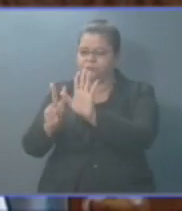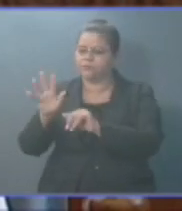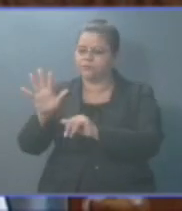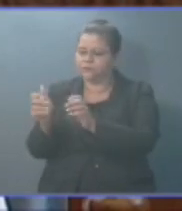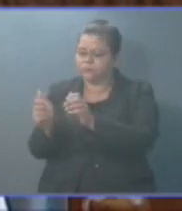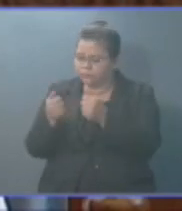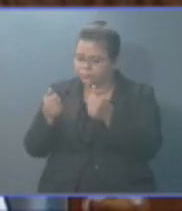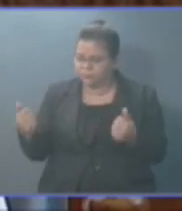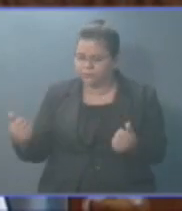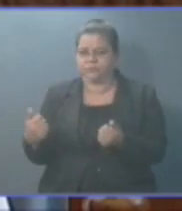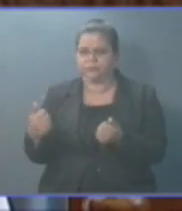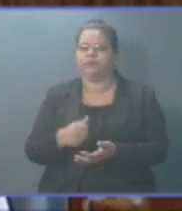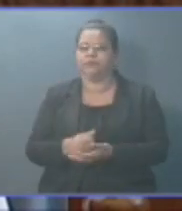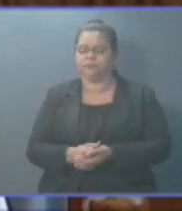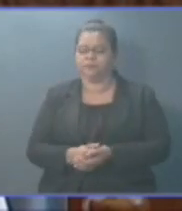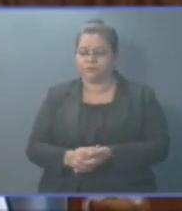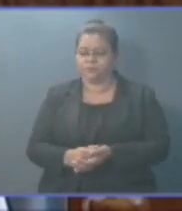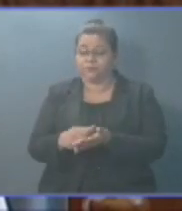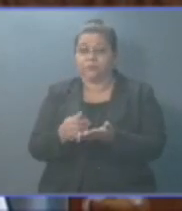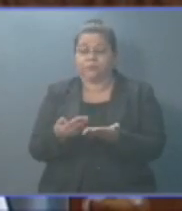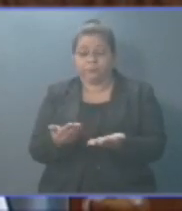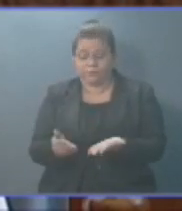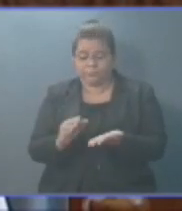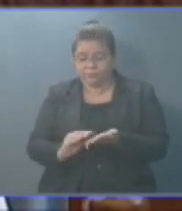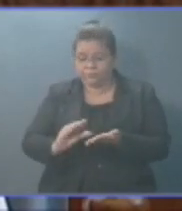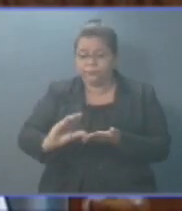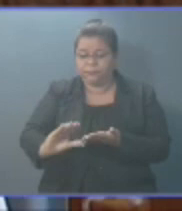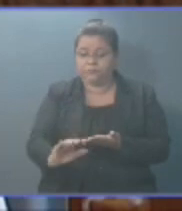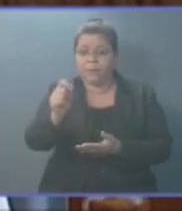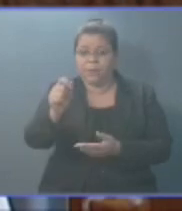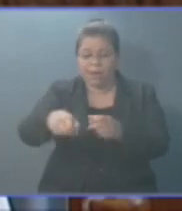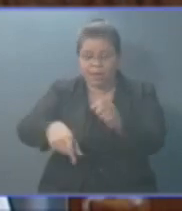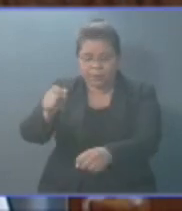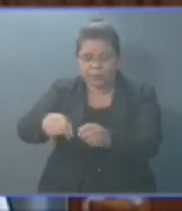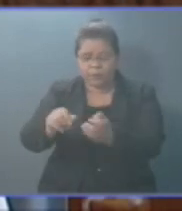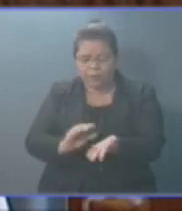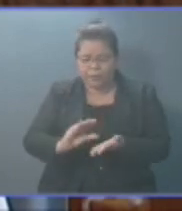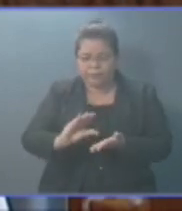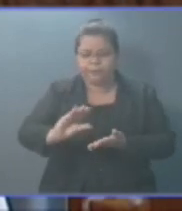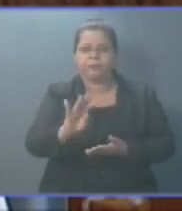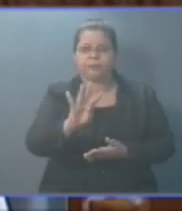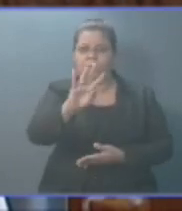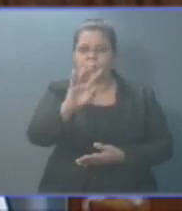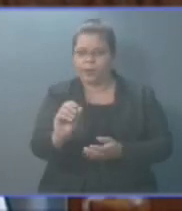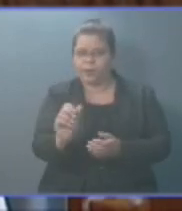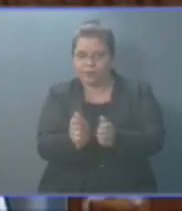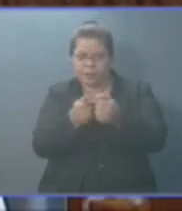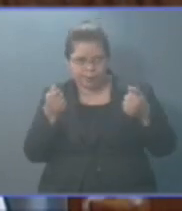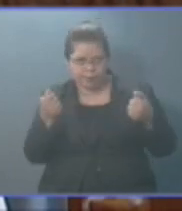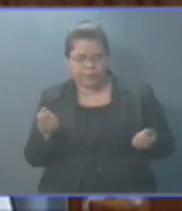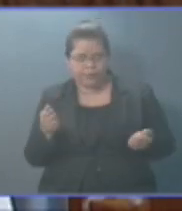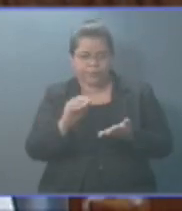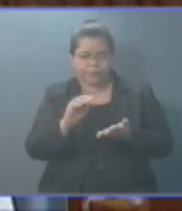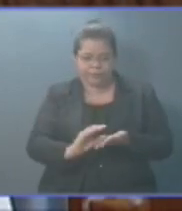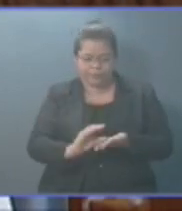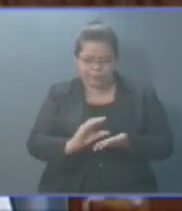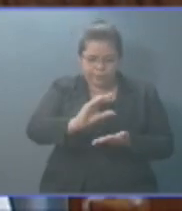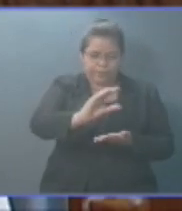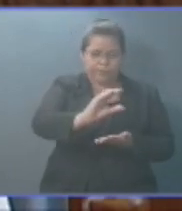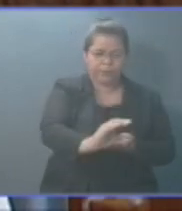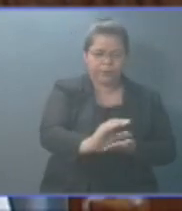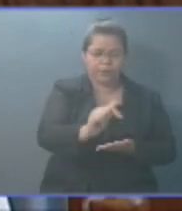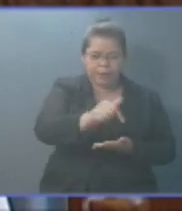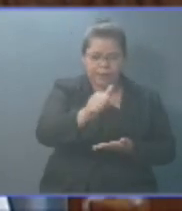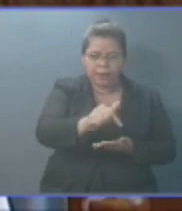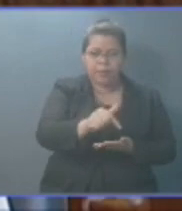$75 millones. Para el financiamiento a productores agrícolas, un monto de $40 millones. Para el Fondo